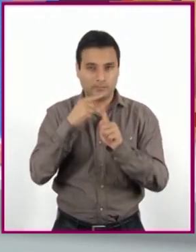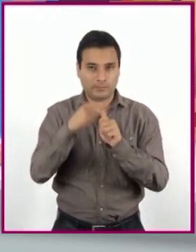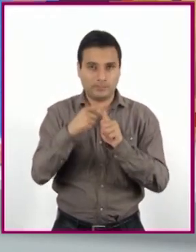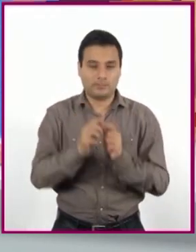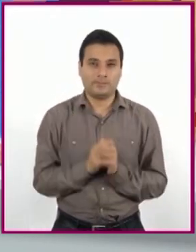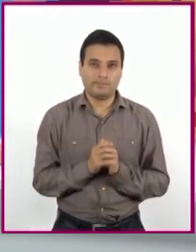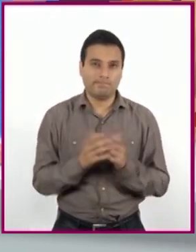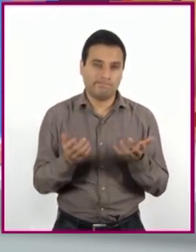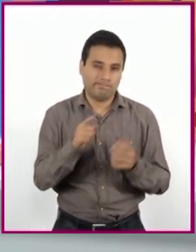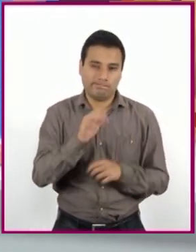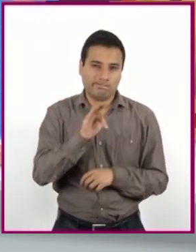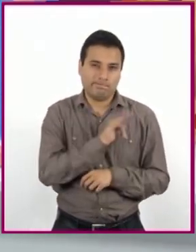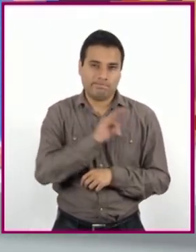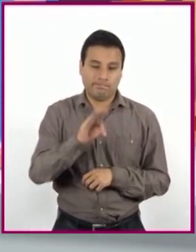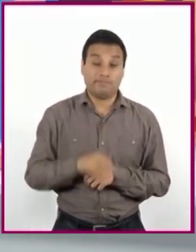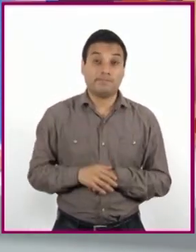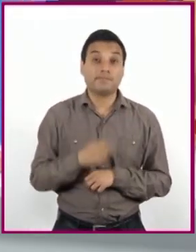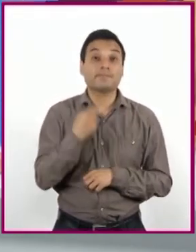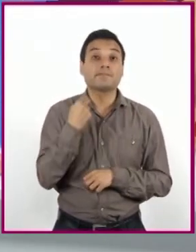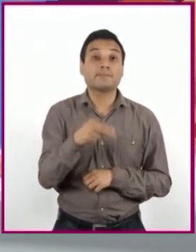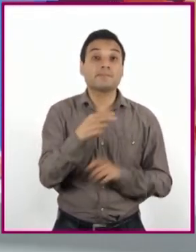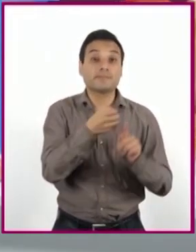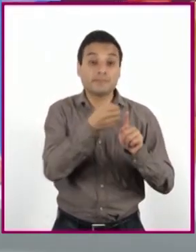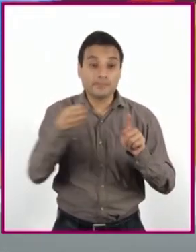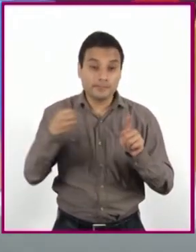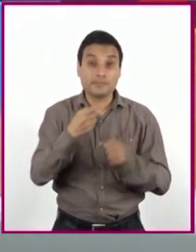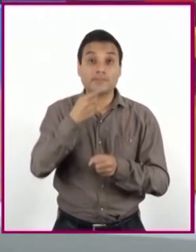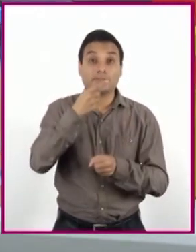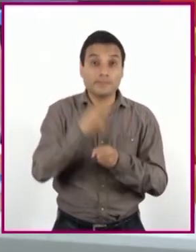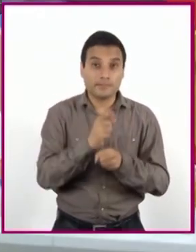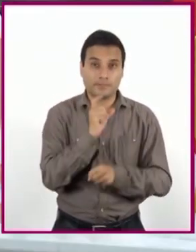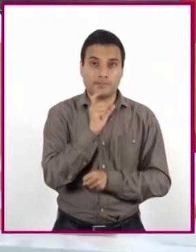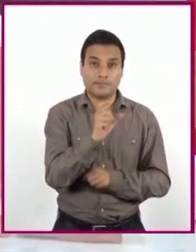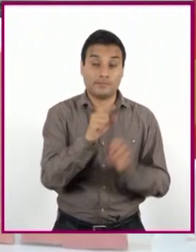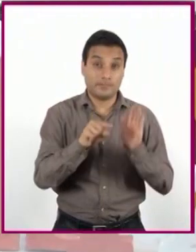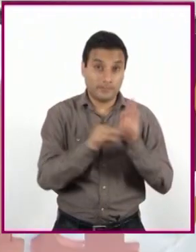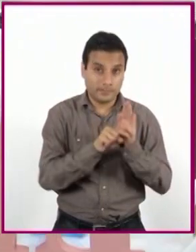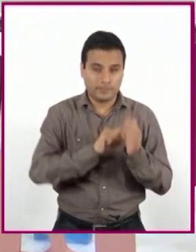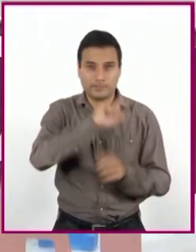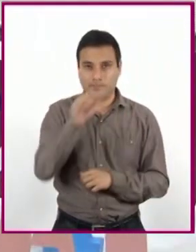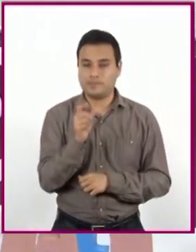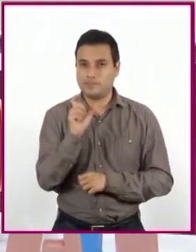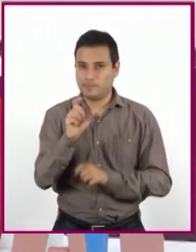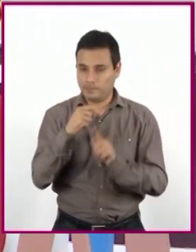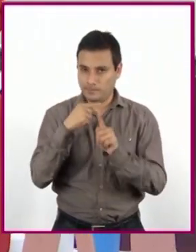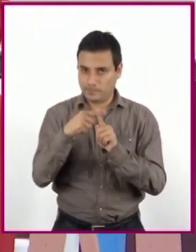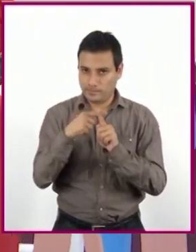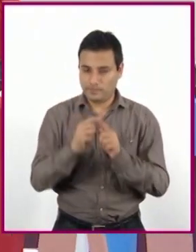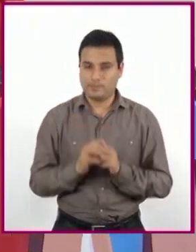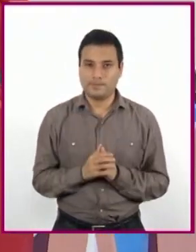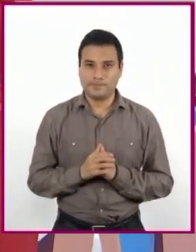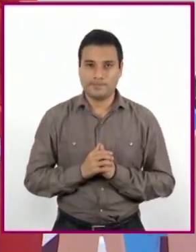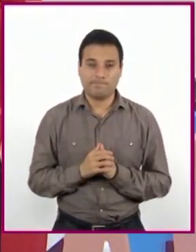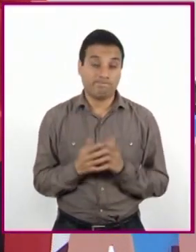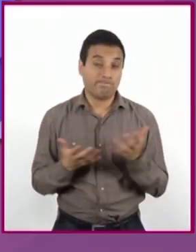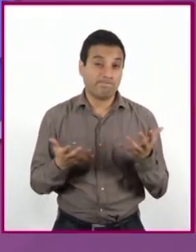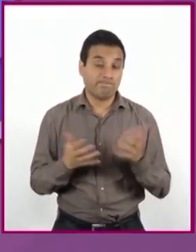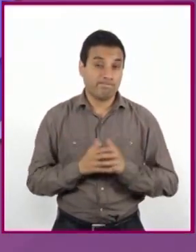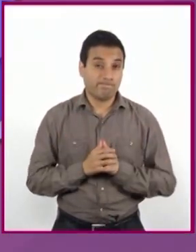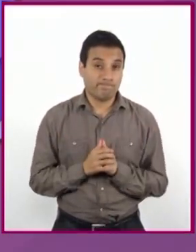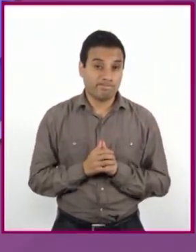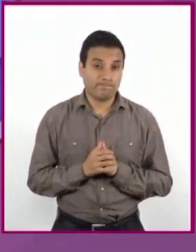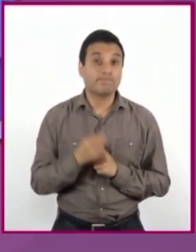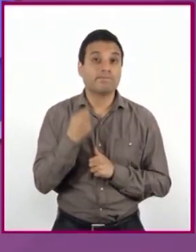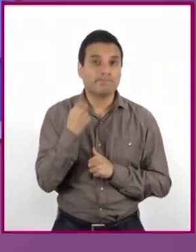fórmula. Repito, se nombra primero el de carga negativa y después el de carga positiva. Entonces, este